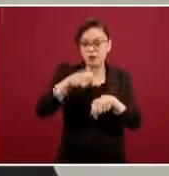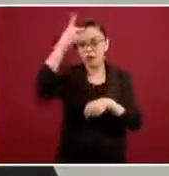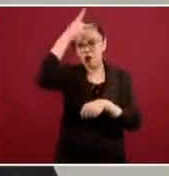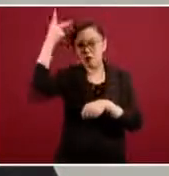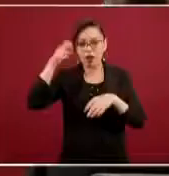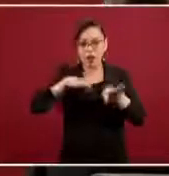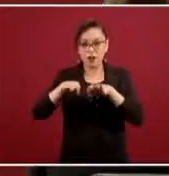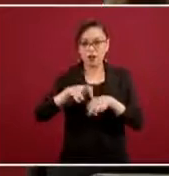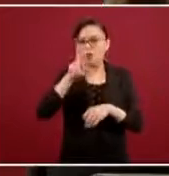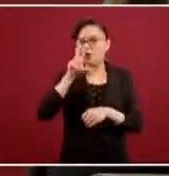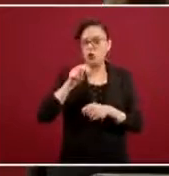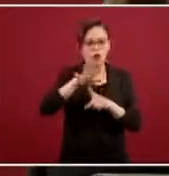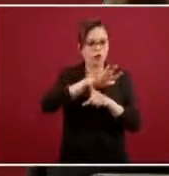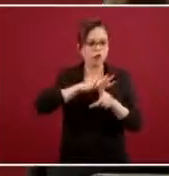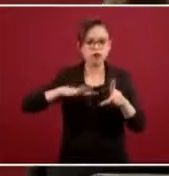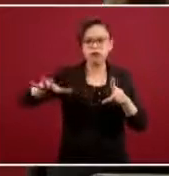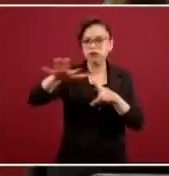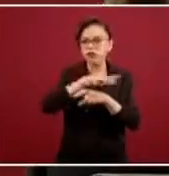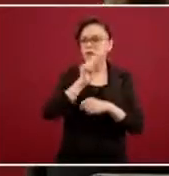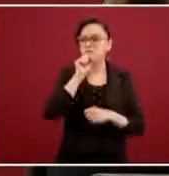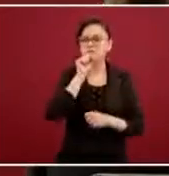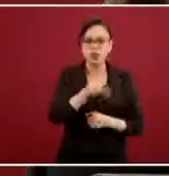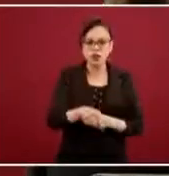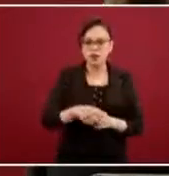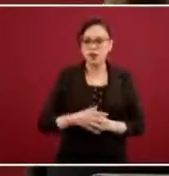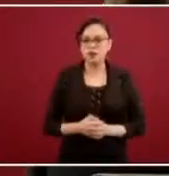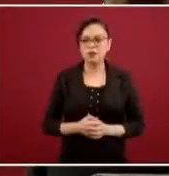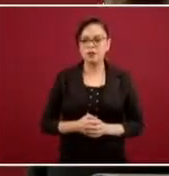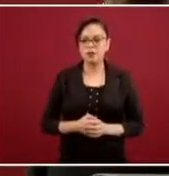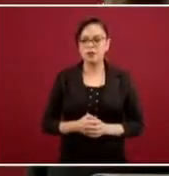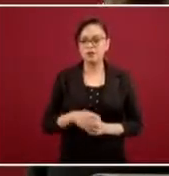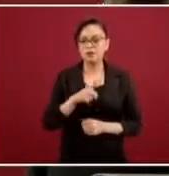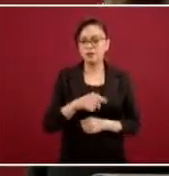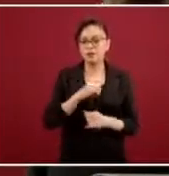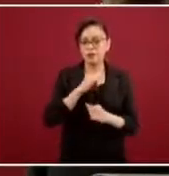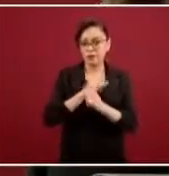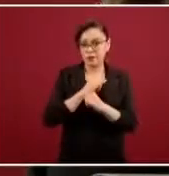pública. También fue publicado en el sitio electrónico de la Secretaría de Salud